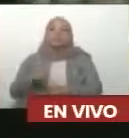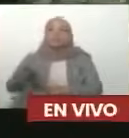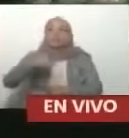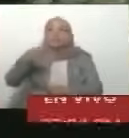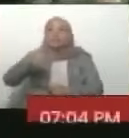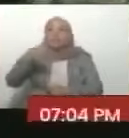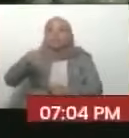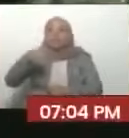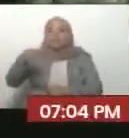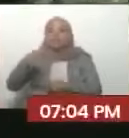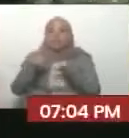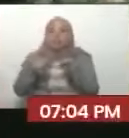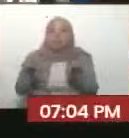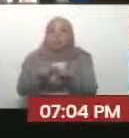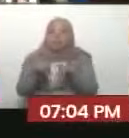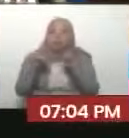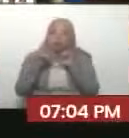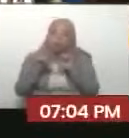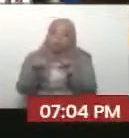para siempre.